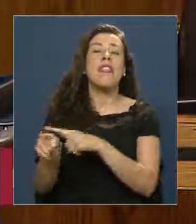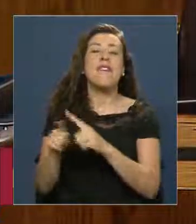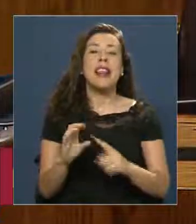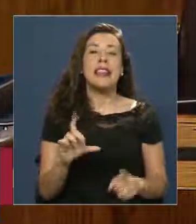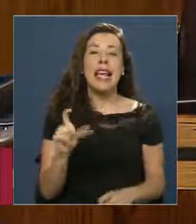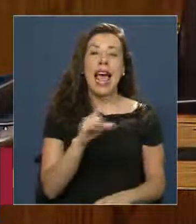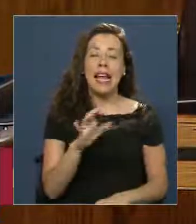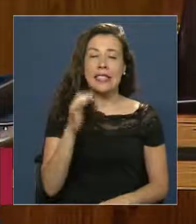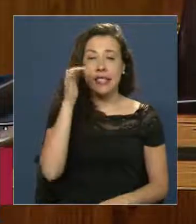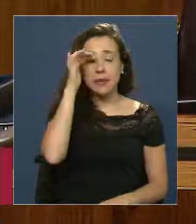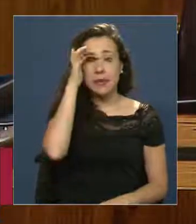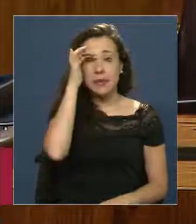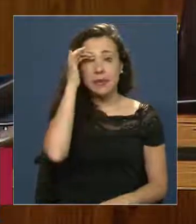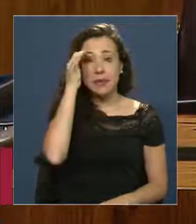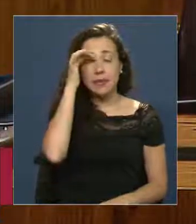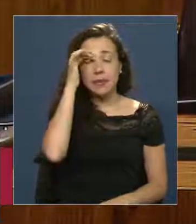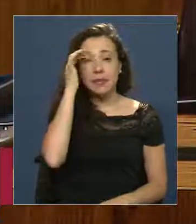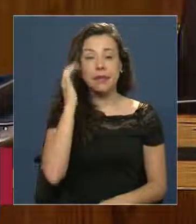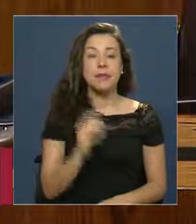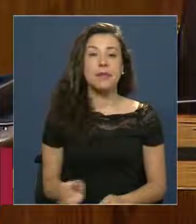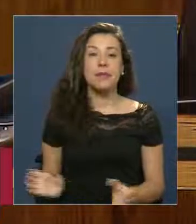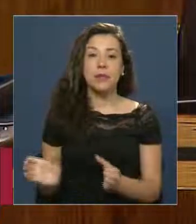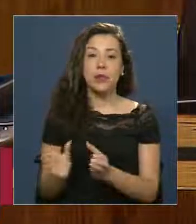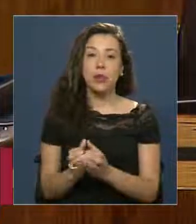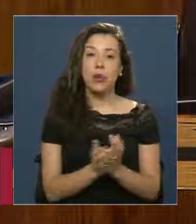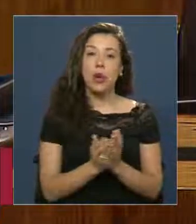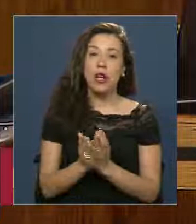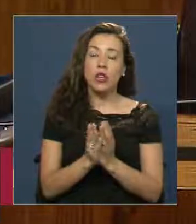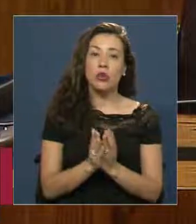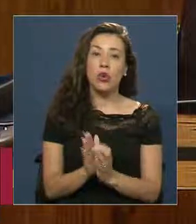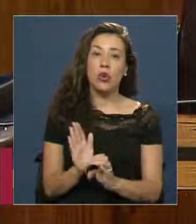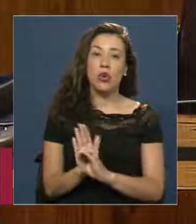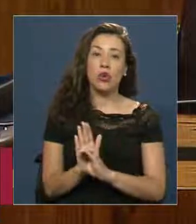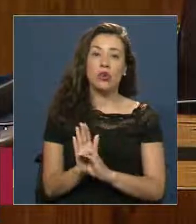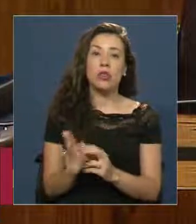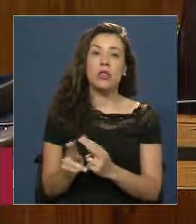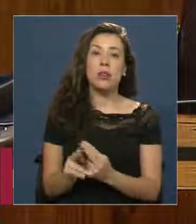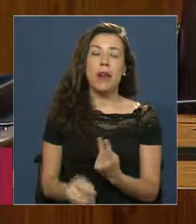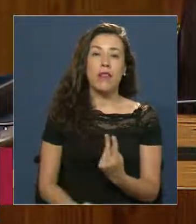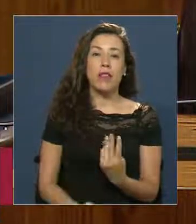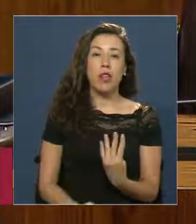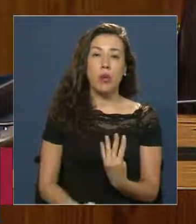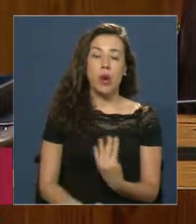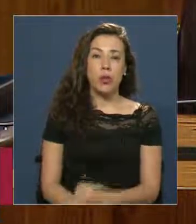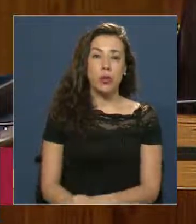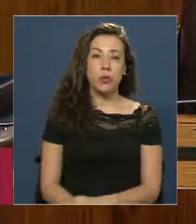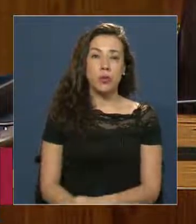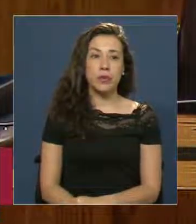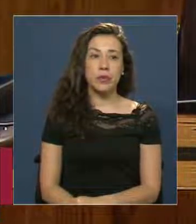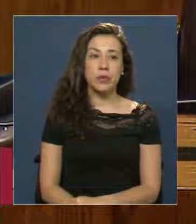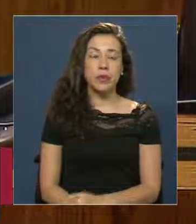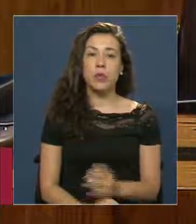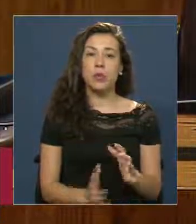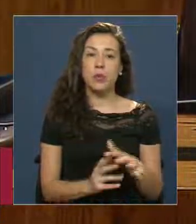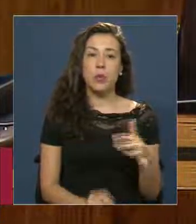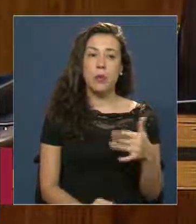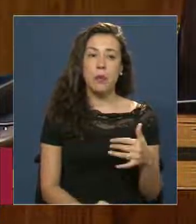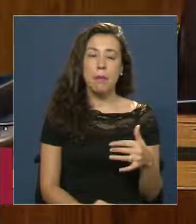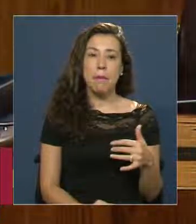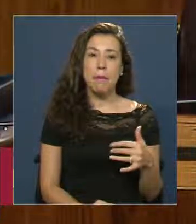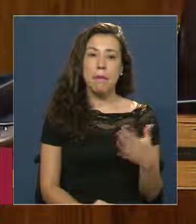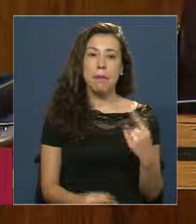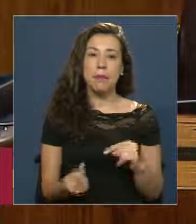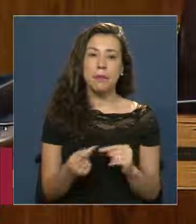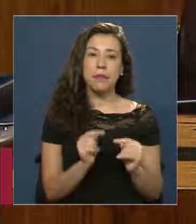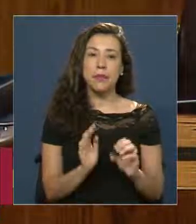de esta disposición, el grupo de estudios constitucionales, conocido como el de los 24, que tuvo mucha importancia en el